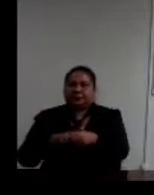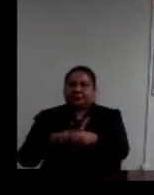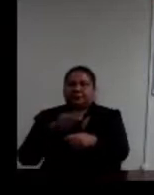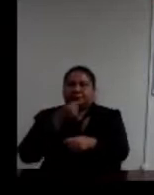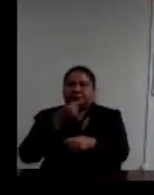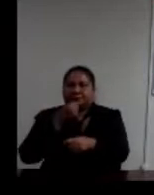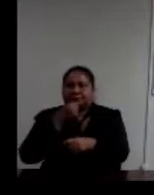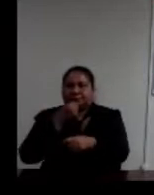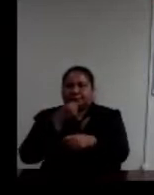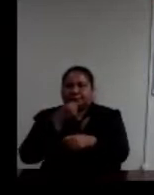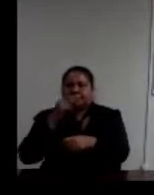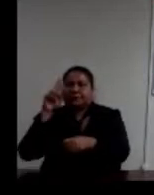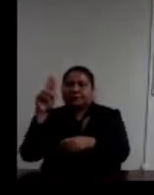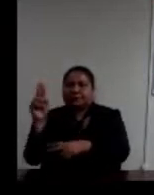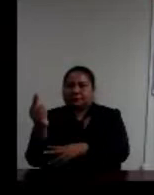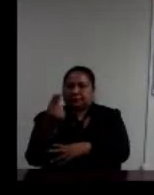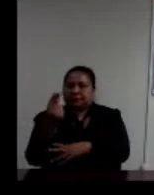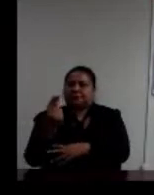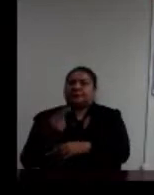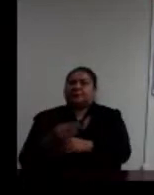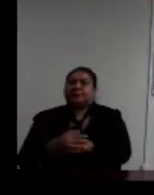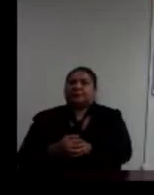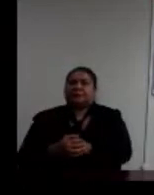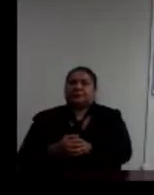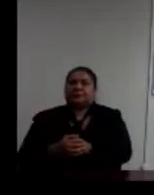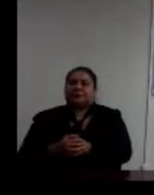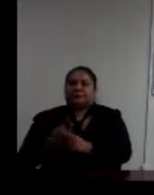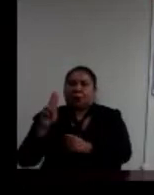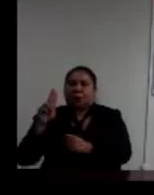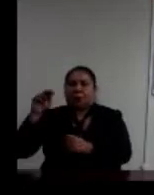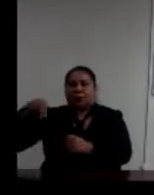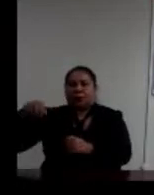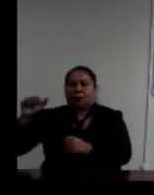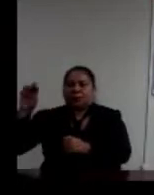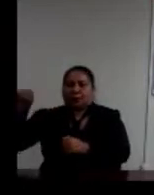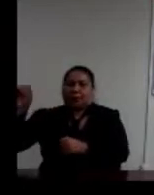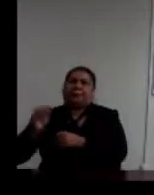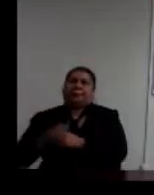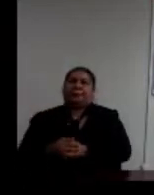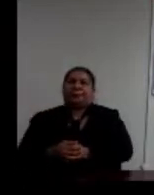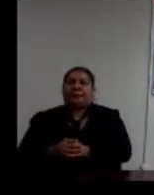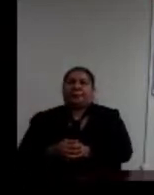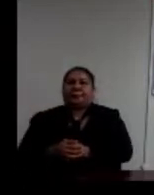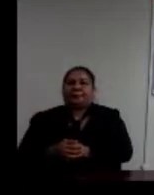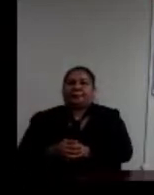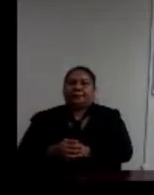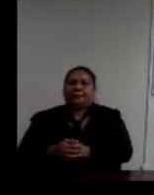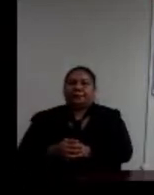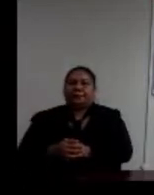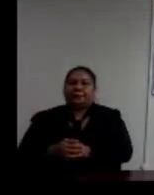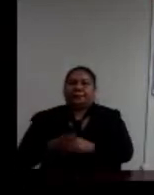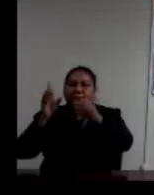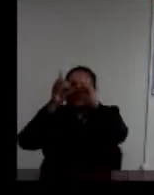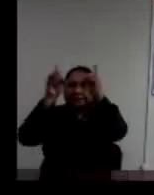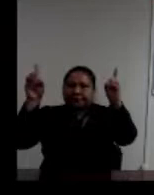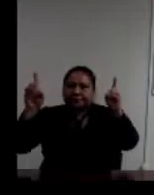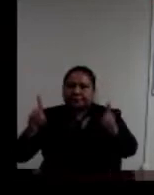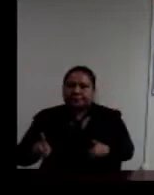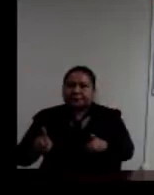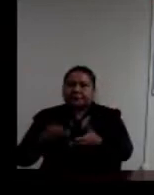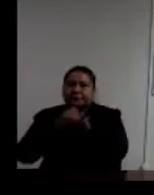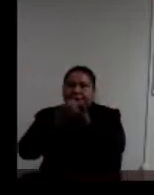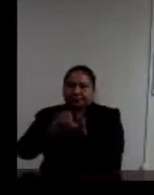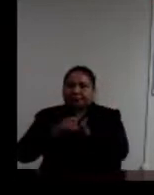Infantil Juan N. Navarro, avalado por la Universidad Autónoma de México. Cuenta con diversos diplomados, como